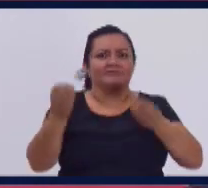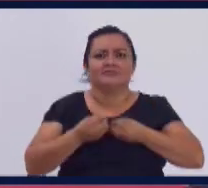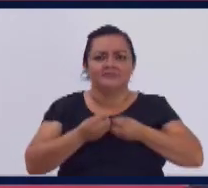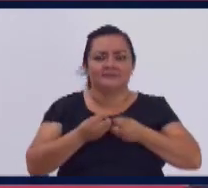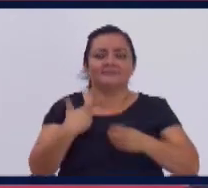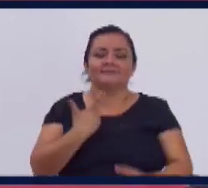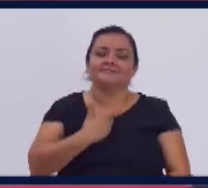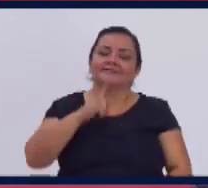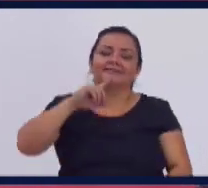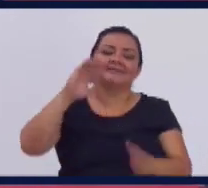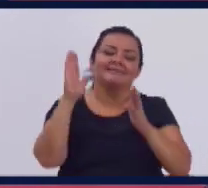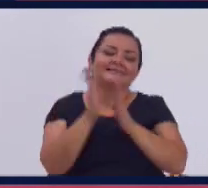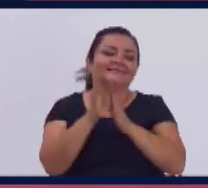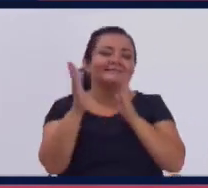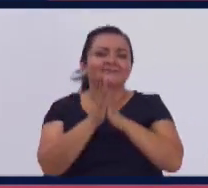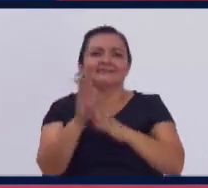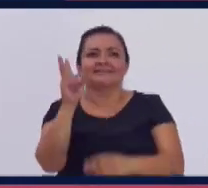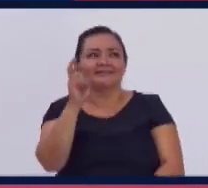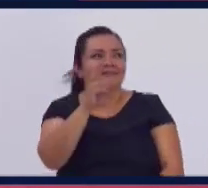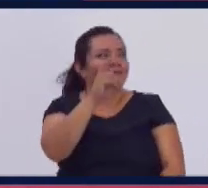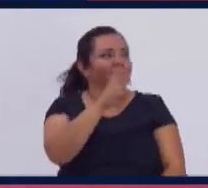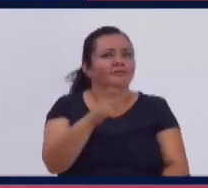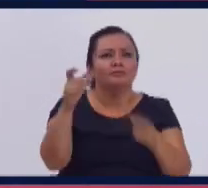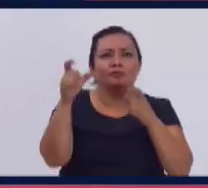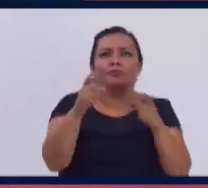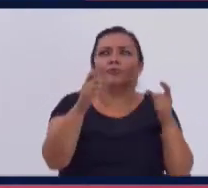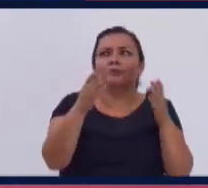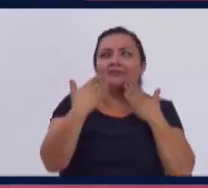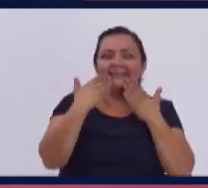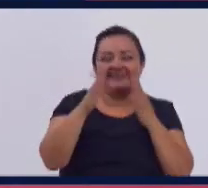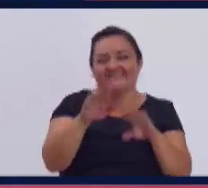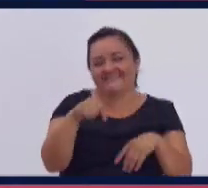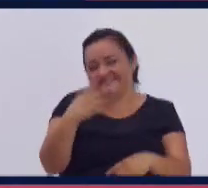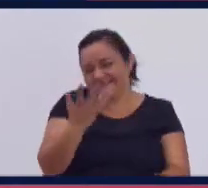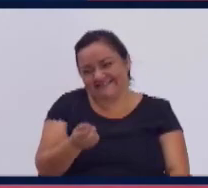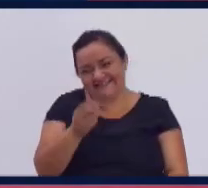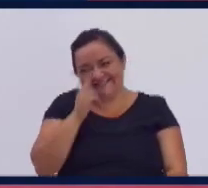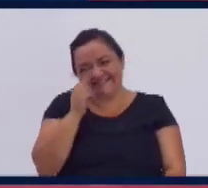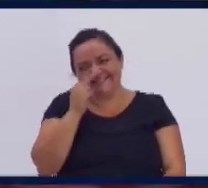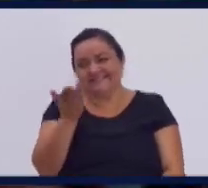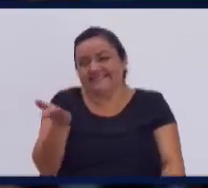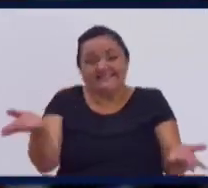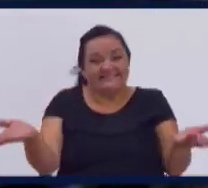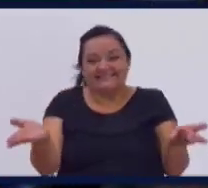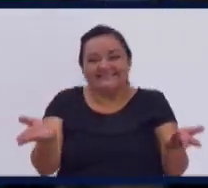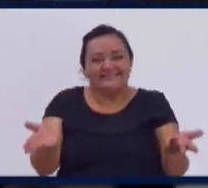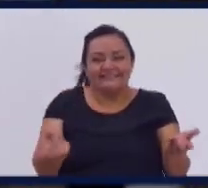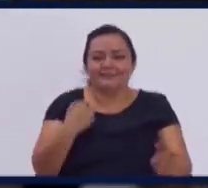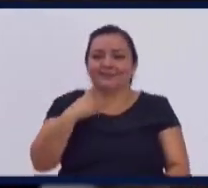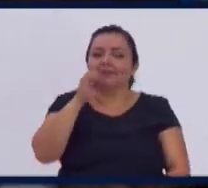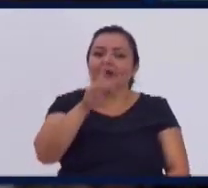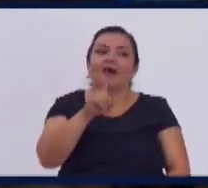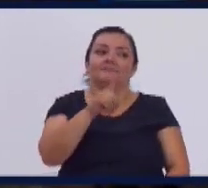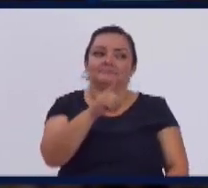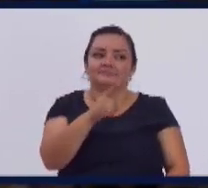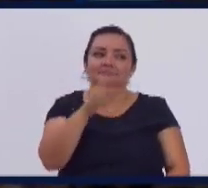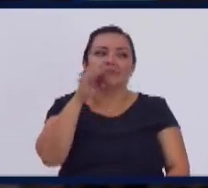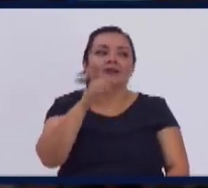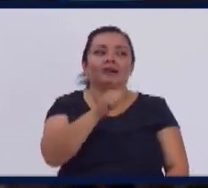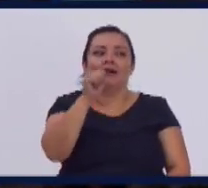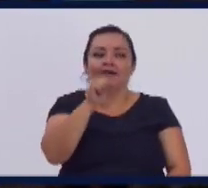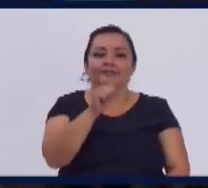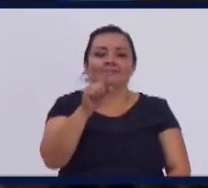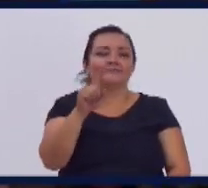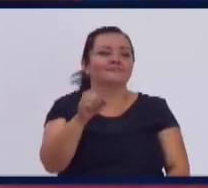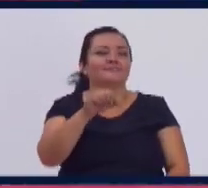Al cantar las alabanzas raras que terminan en cumpleaños feliz, como el día de hoy, le dije todavía a Alex, Alex, ¿qué vas a cantar?